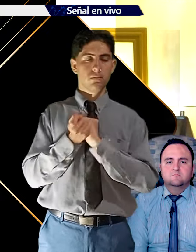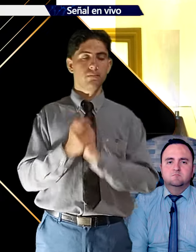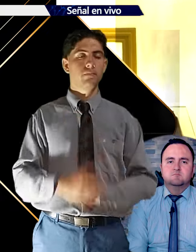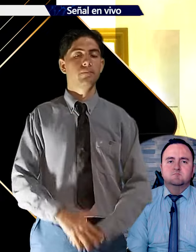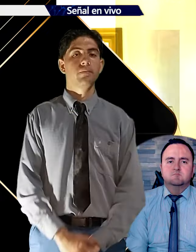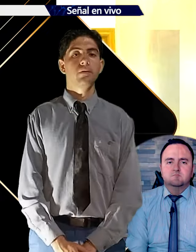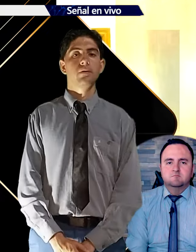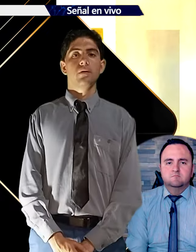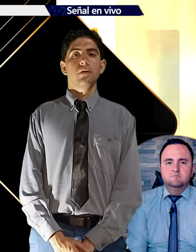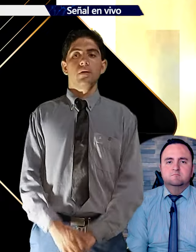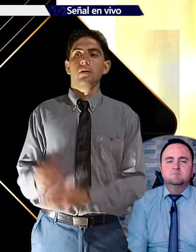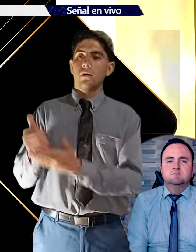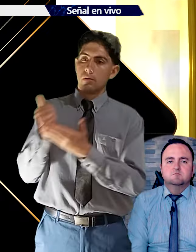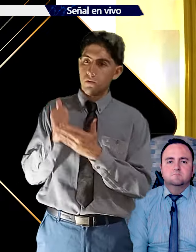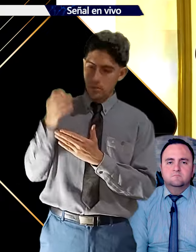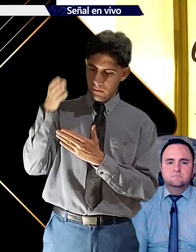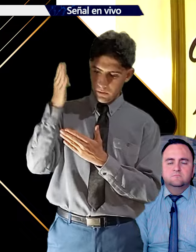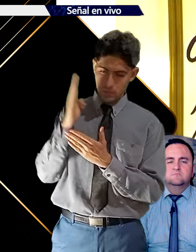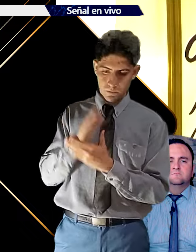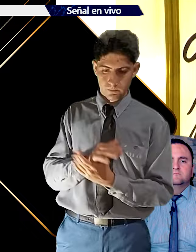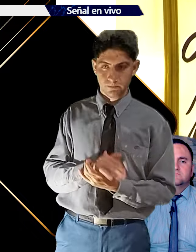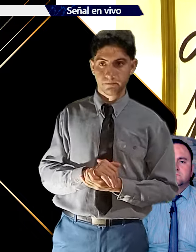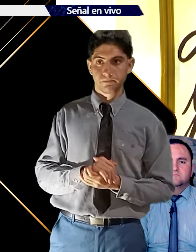ese año me propuse hacer unos cambios